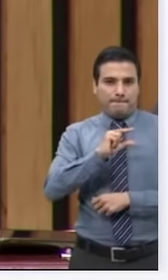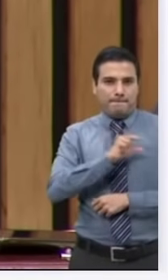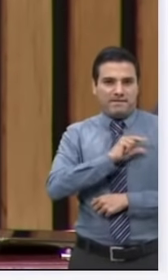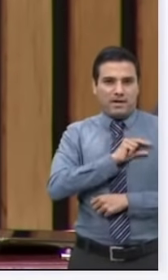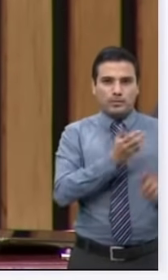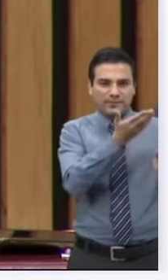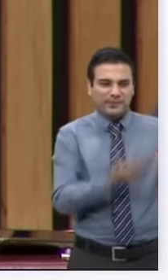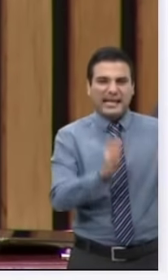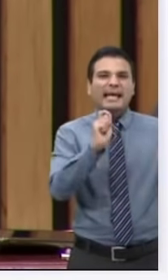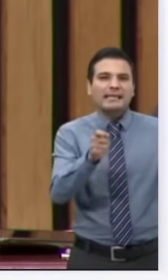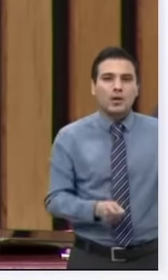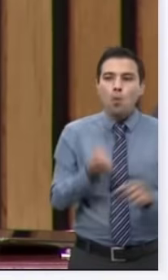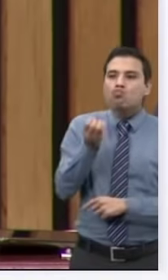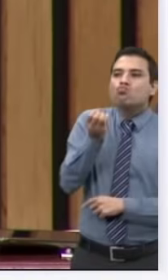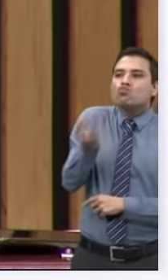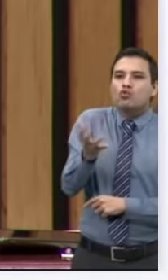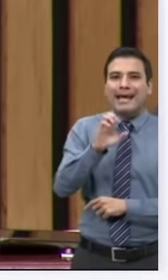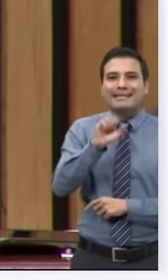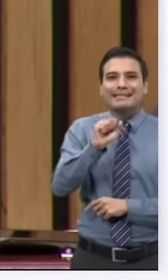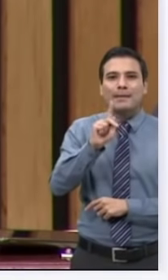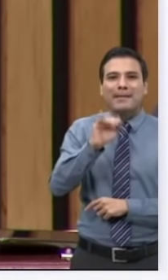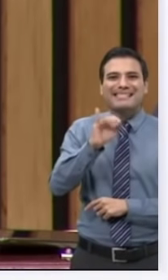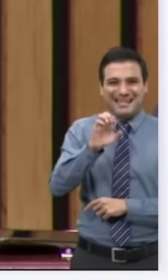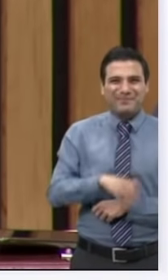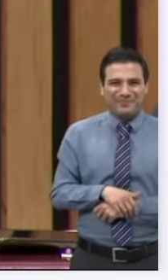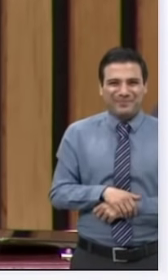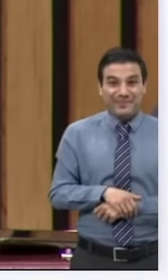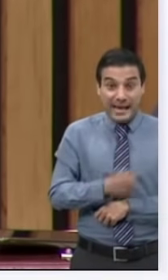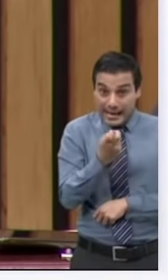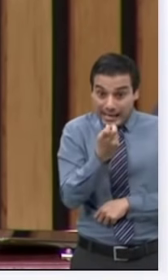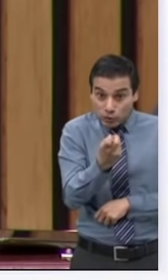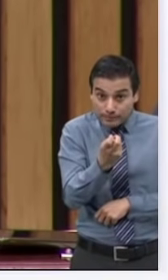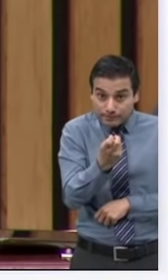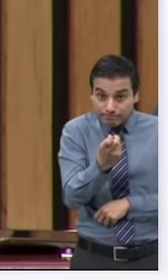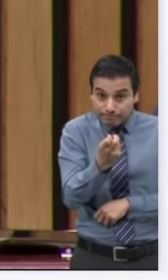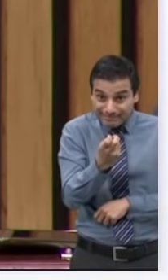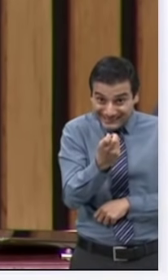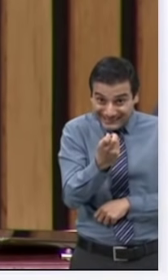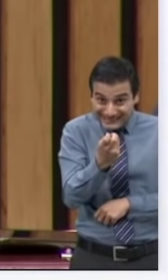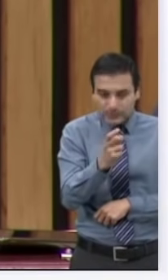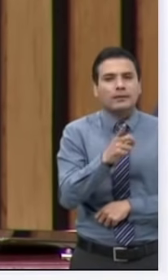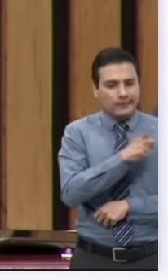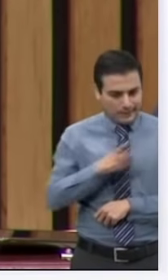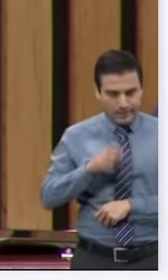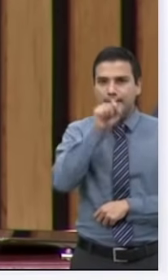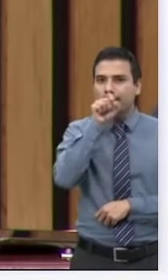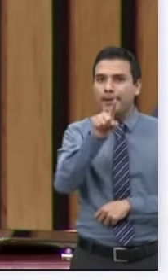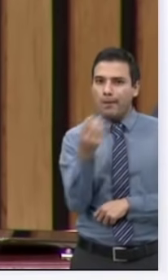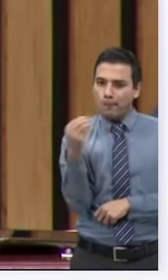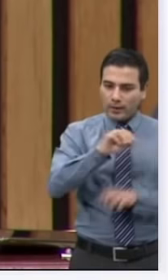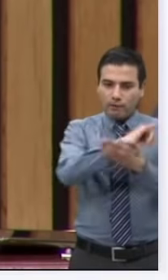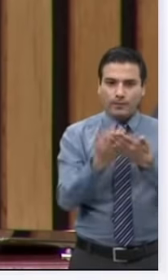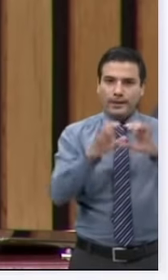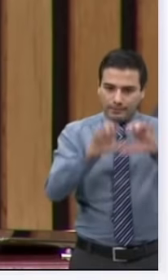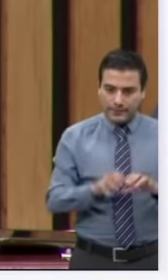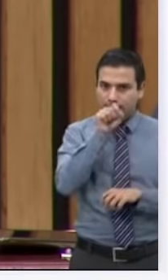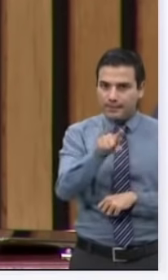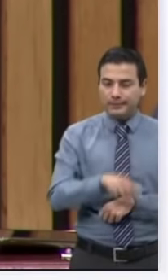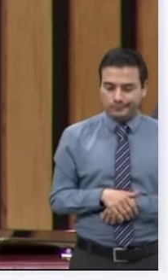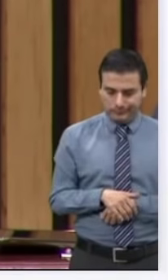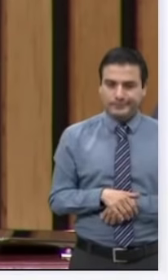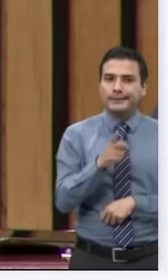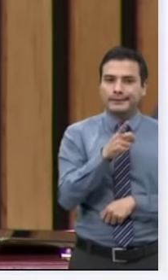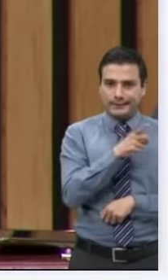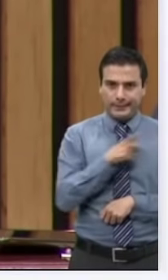qué son las aportaciones en especie que también deben contabilizarse y debe rendirse